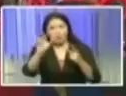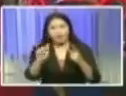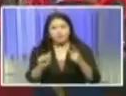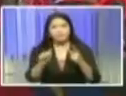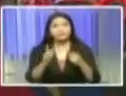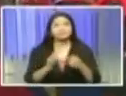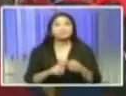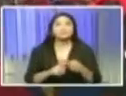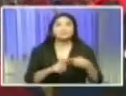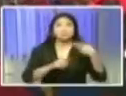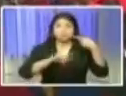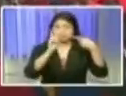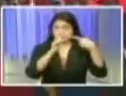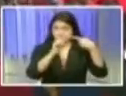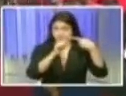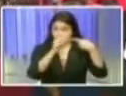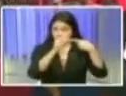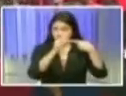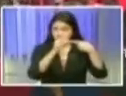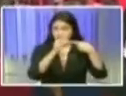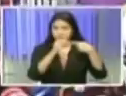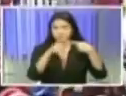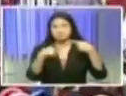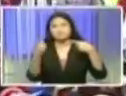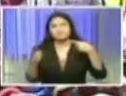Erika y Erwin.